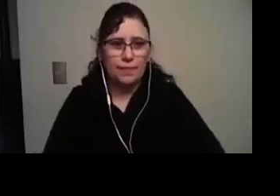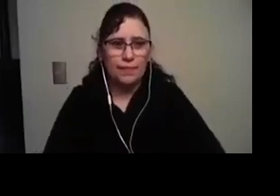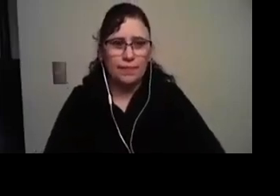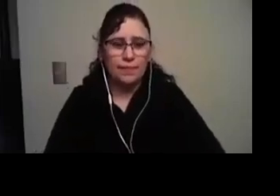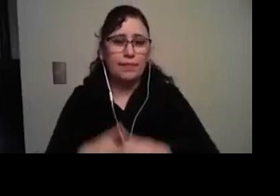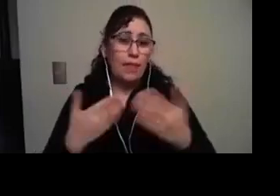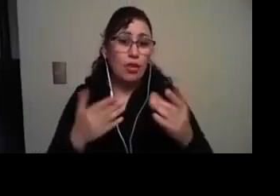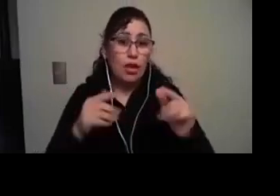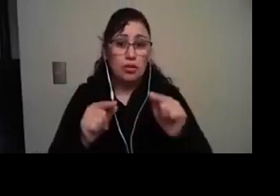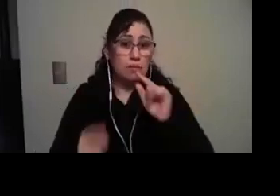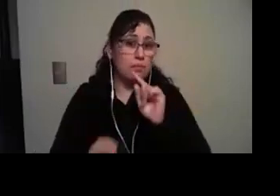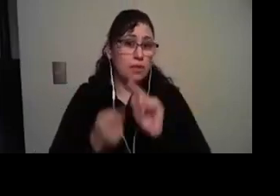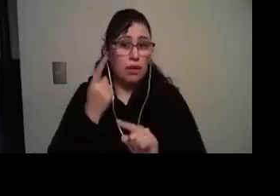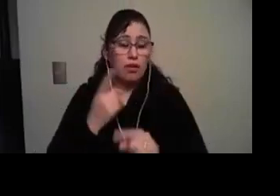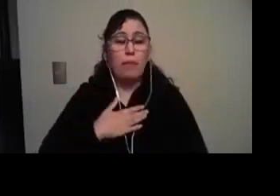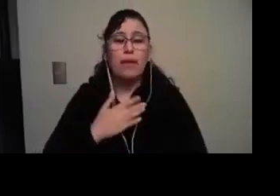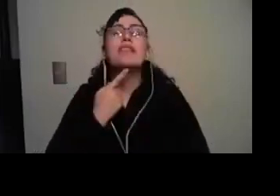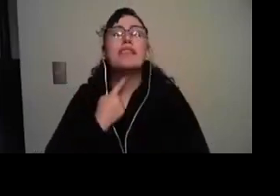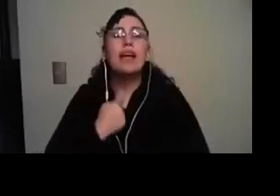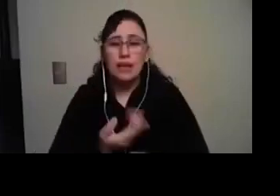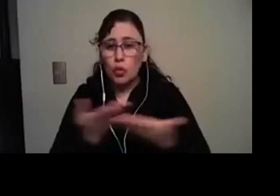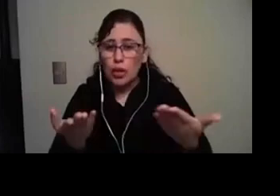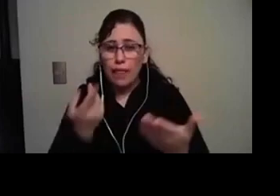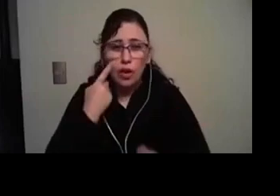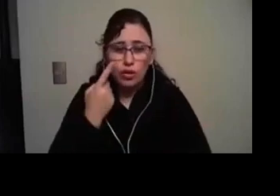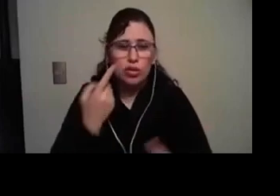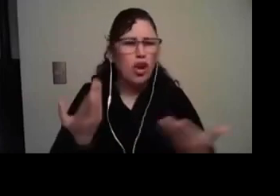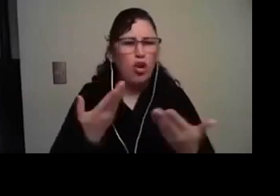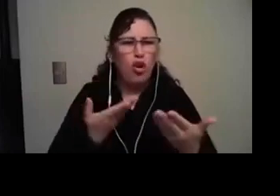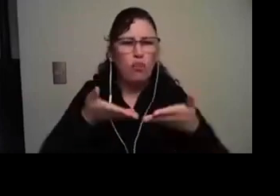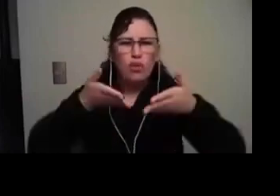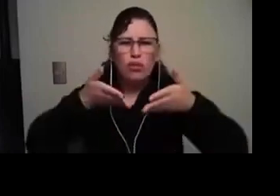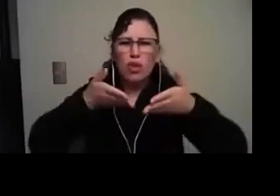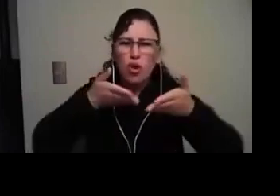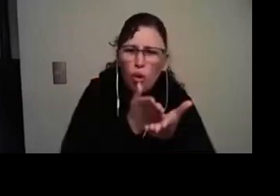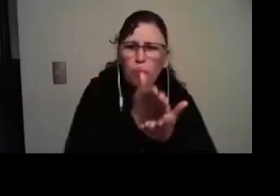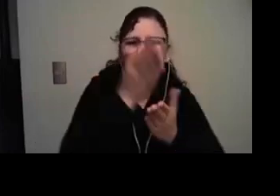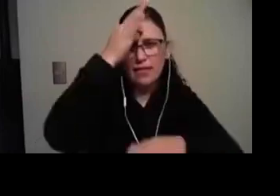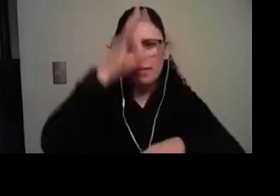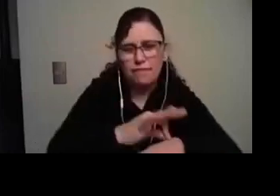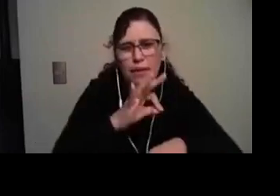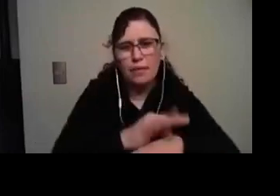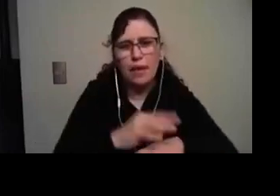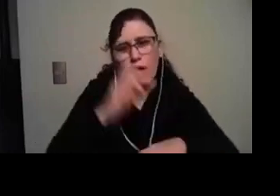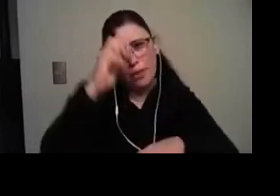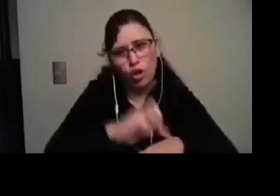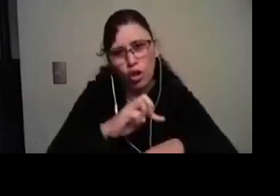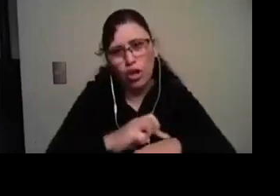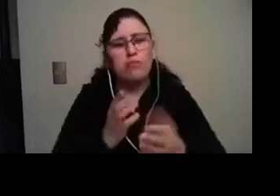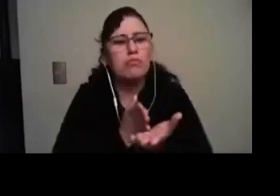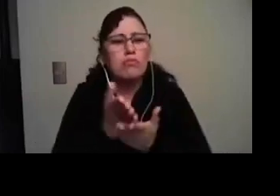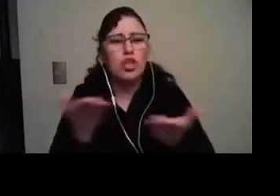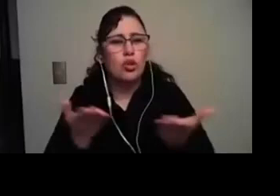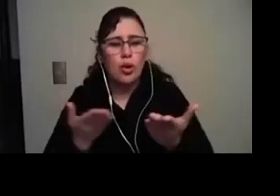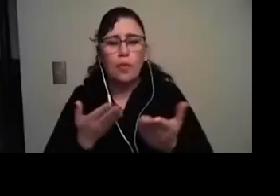Así que primeramente lo que me interesa es que comprendan cómo se produce esta patología, ¿ya? Ya dentro de la próxima clase vamos a hablar sobre